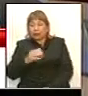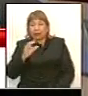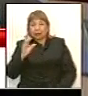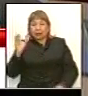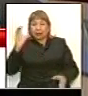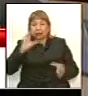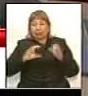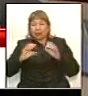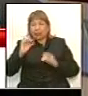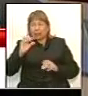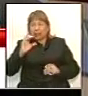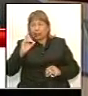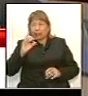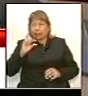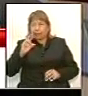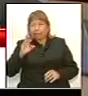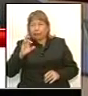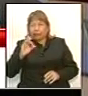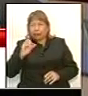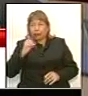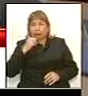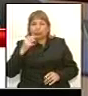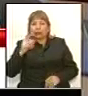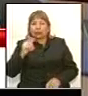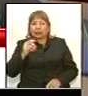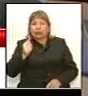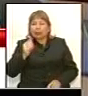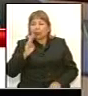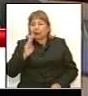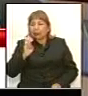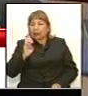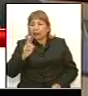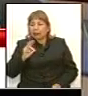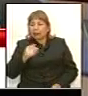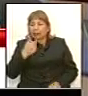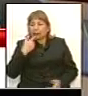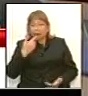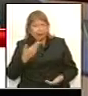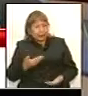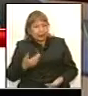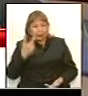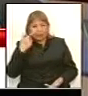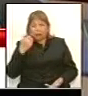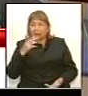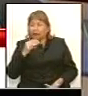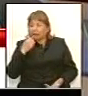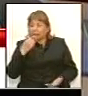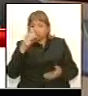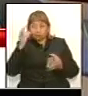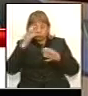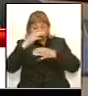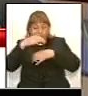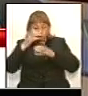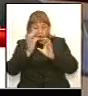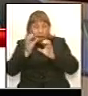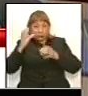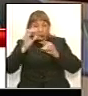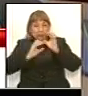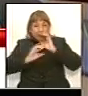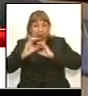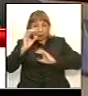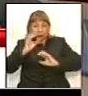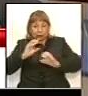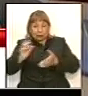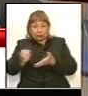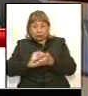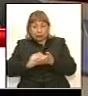Geofísico, no, el Talavera, ¿no? Tavera. Señor Tavera, un gran científico, tiene un libro